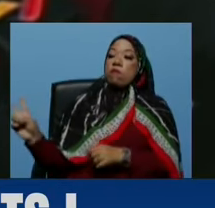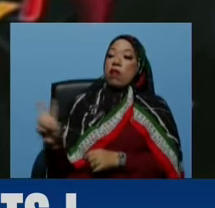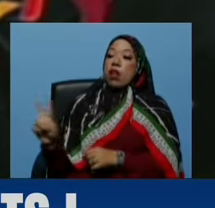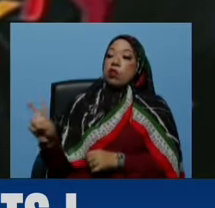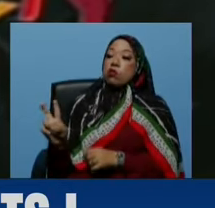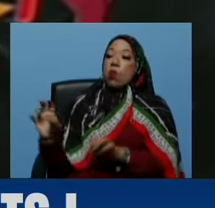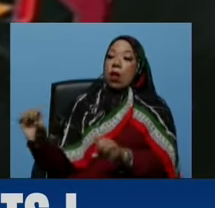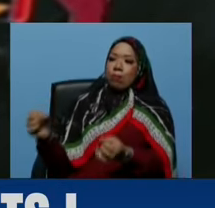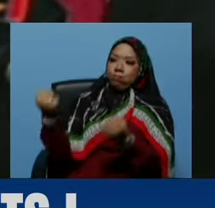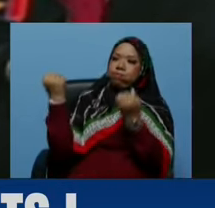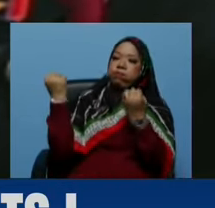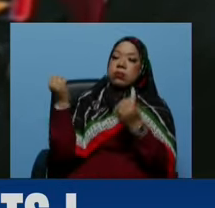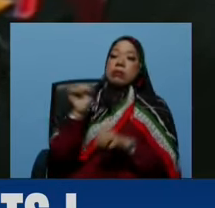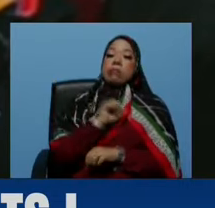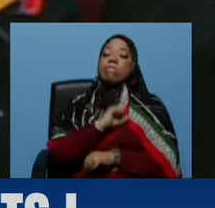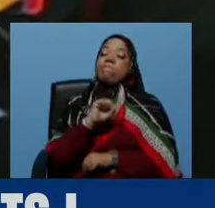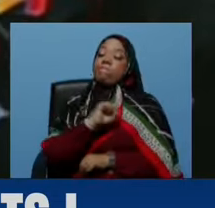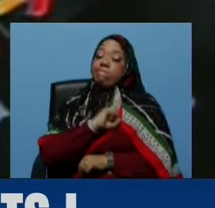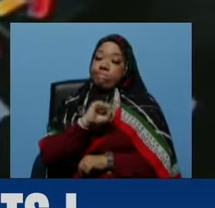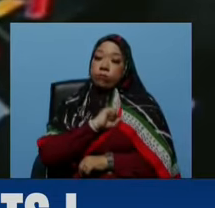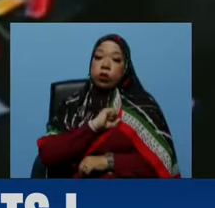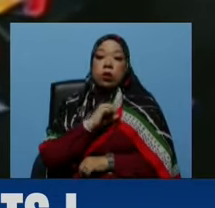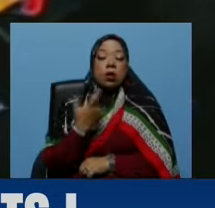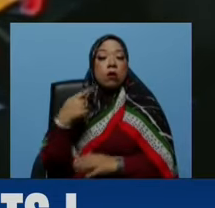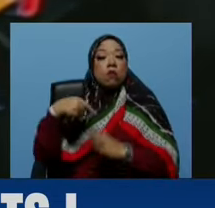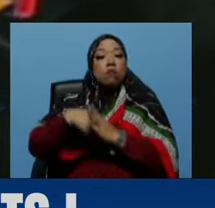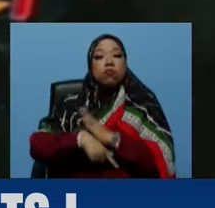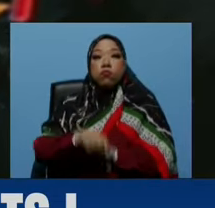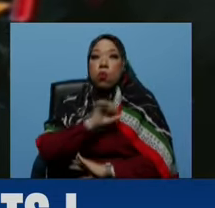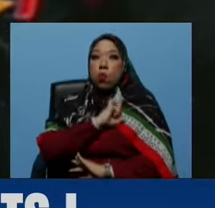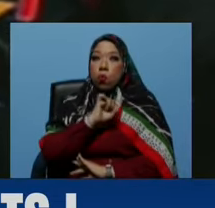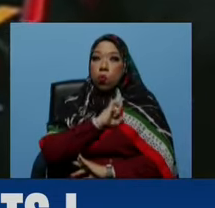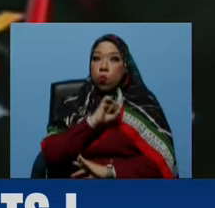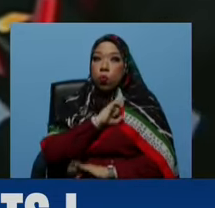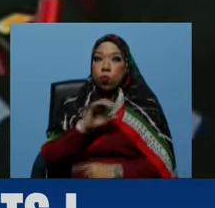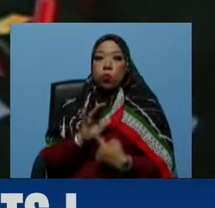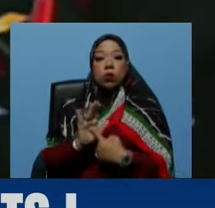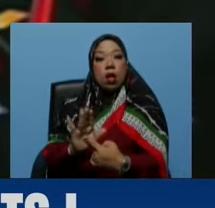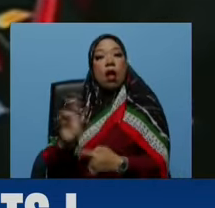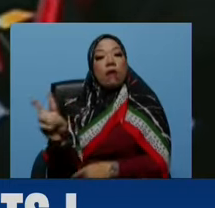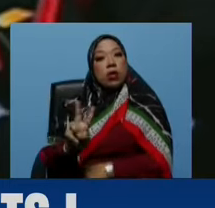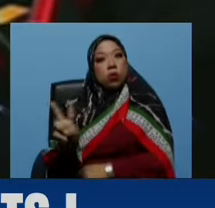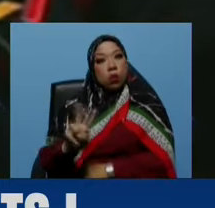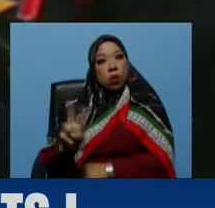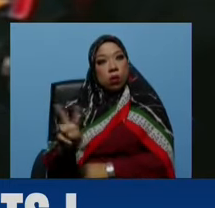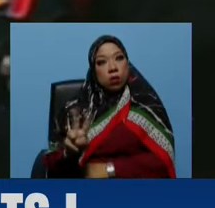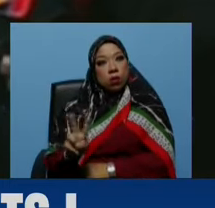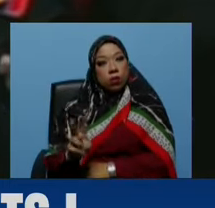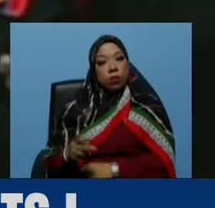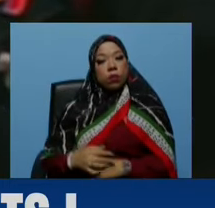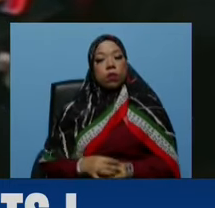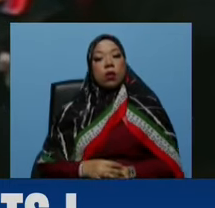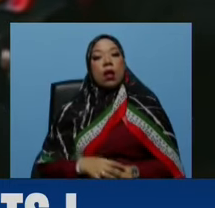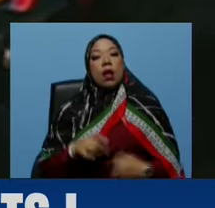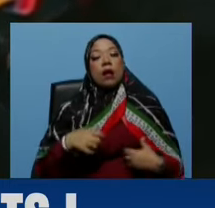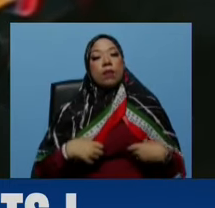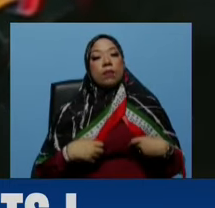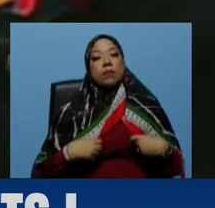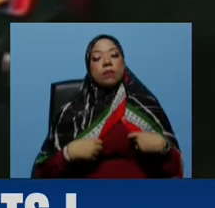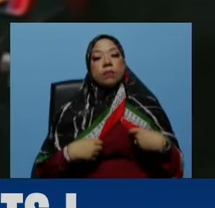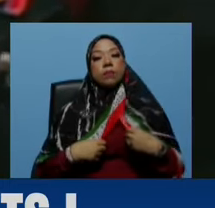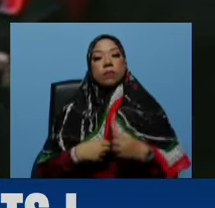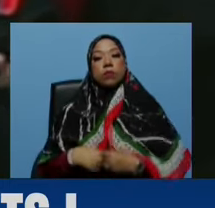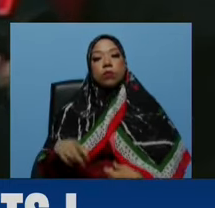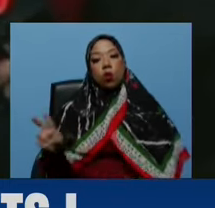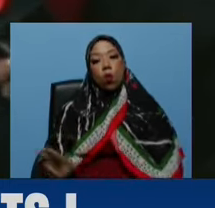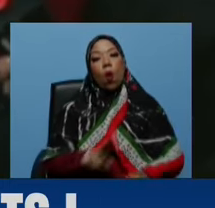es un acto de cobardía, de profunda cobardía ante el país. Un acto de dejar, además,